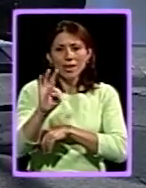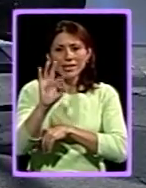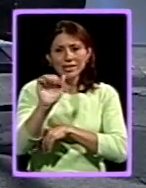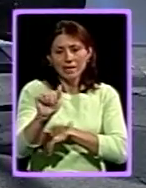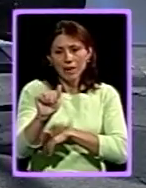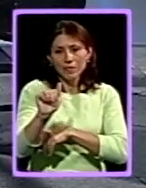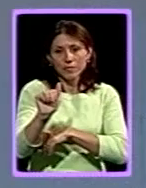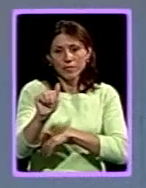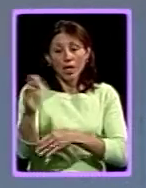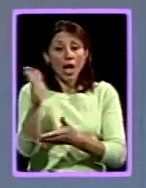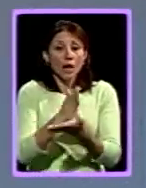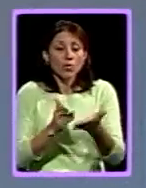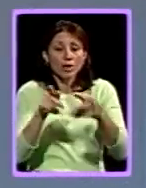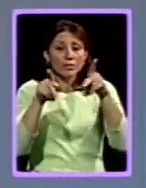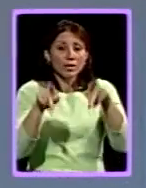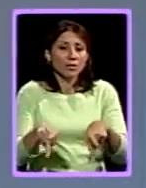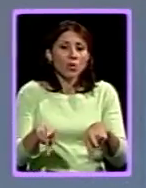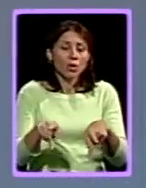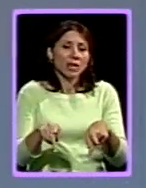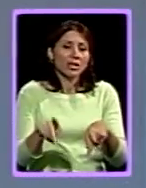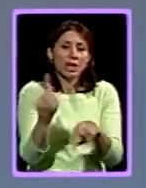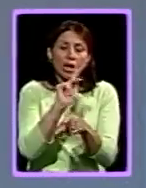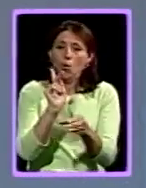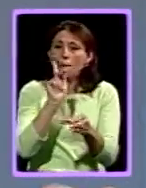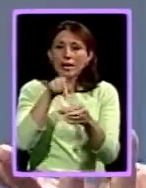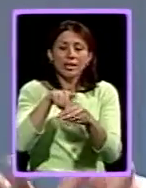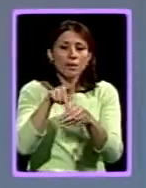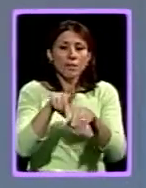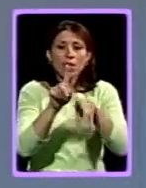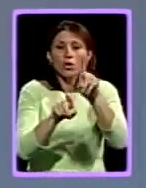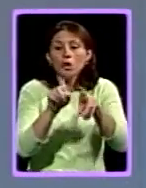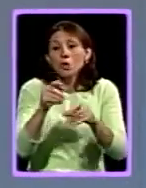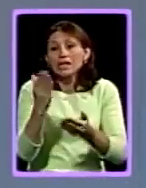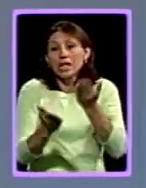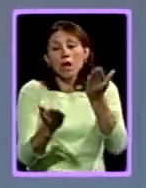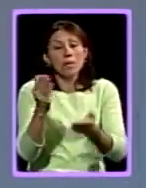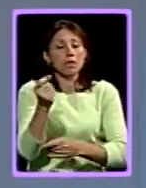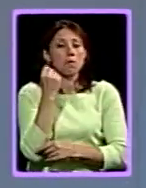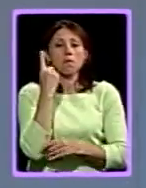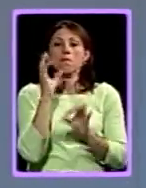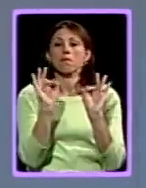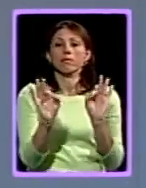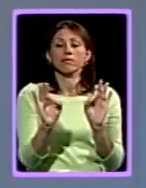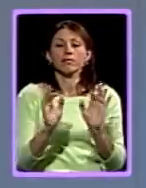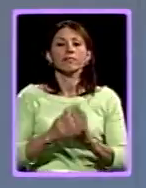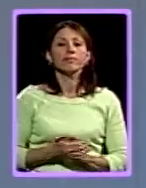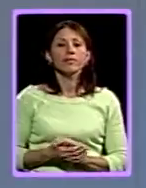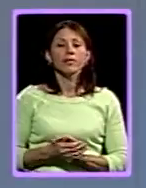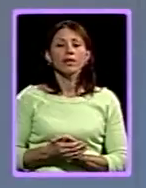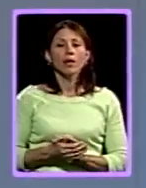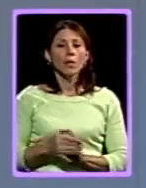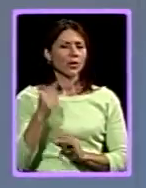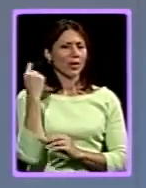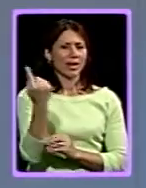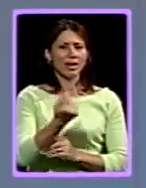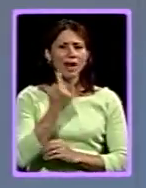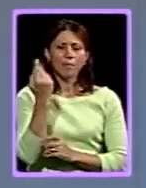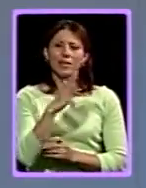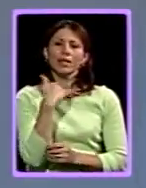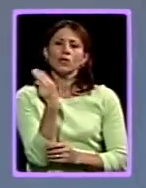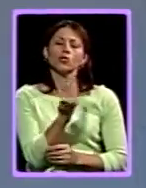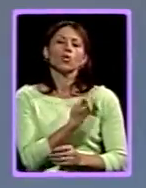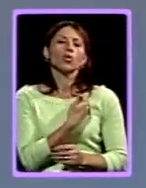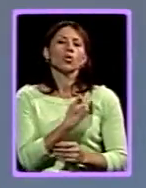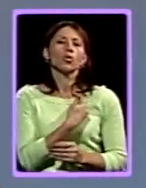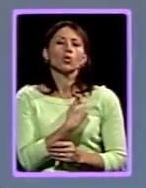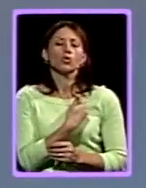aquellos que no les ha tocado participar en una, a la larga no lo tienen totalmente claro. Bueno, generalmente nosotros hemos sido expuestos,